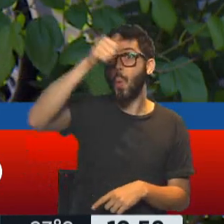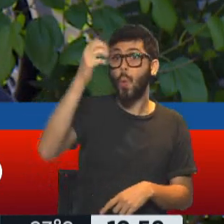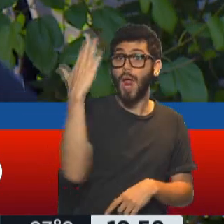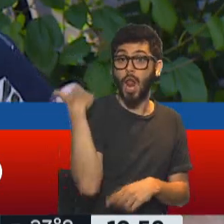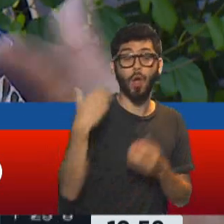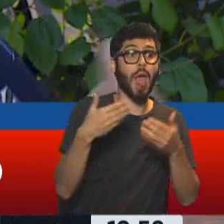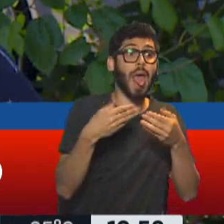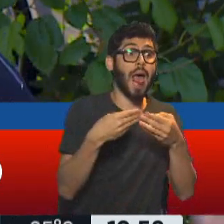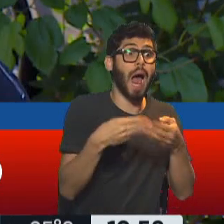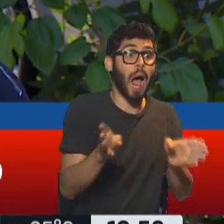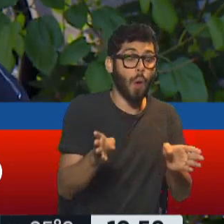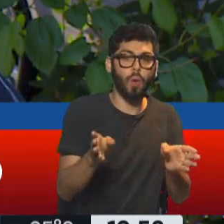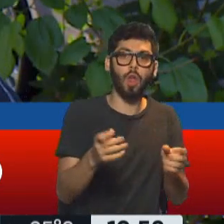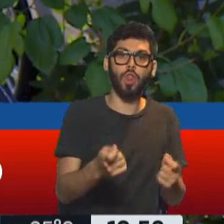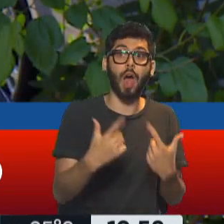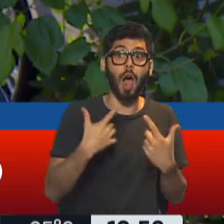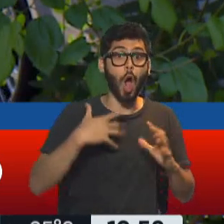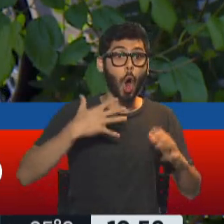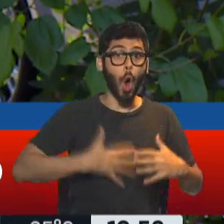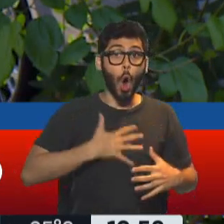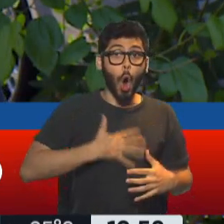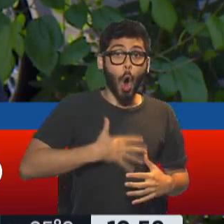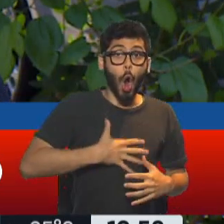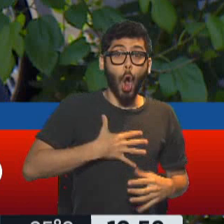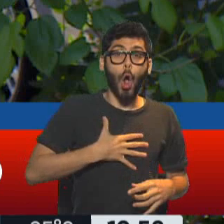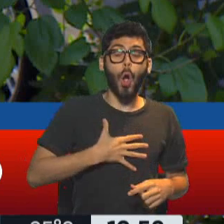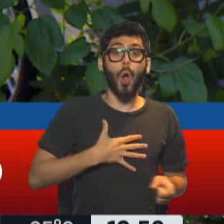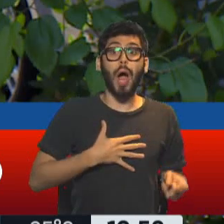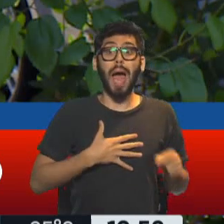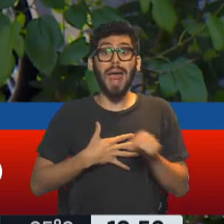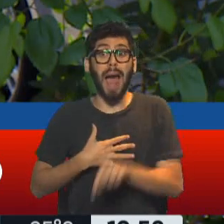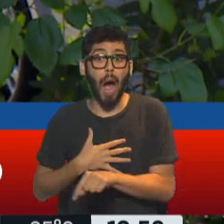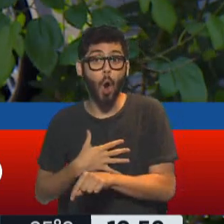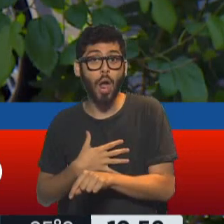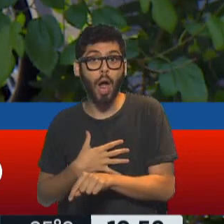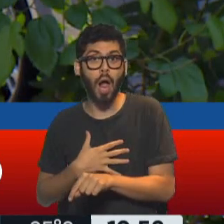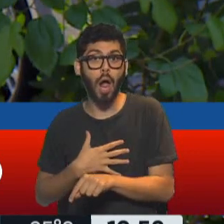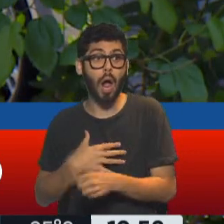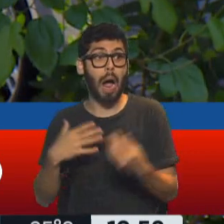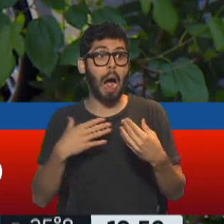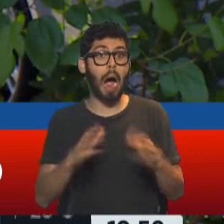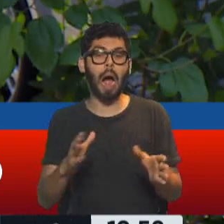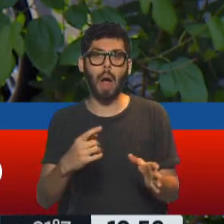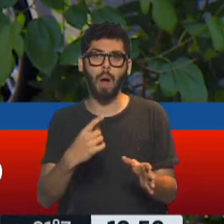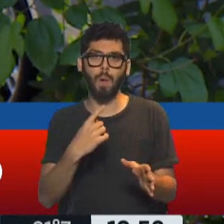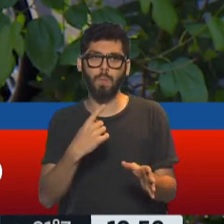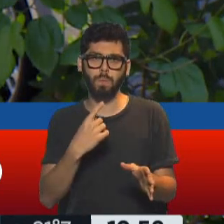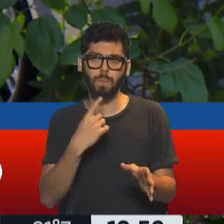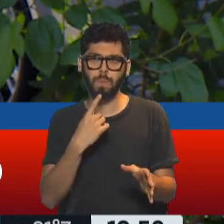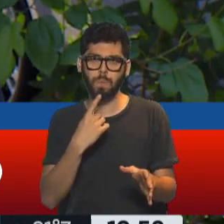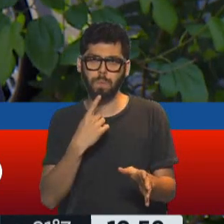pasado, generaron cierta euforia y en este momento las aperturas generan como ambivalencia,